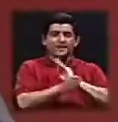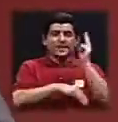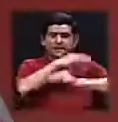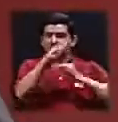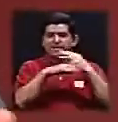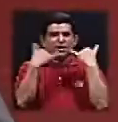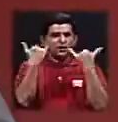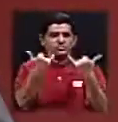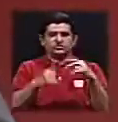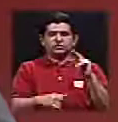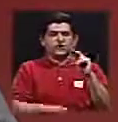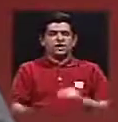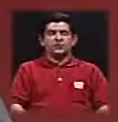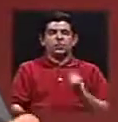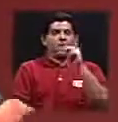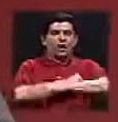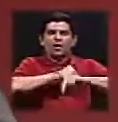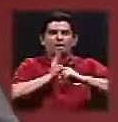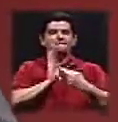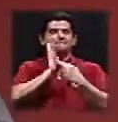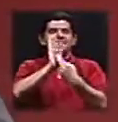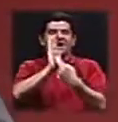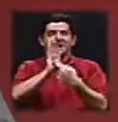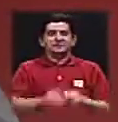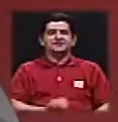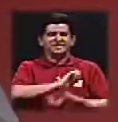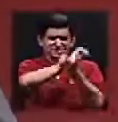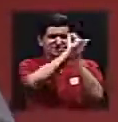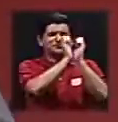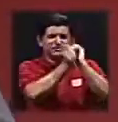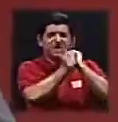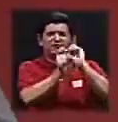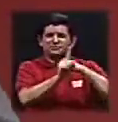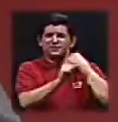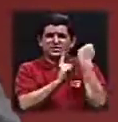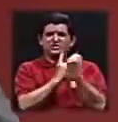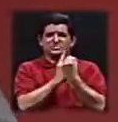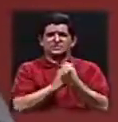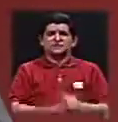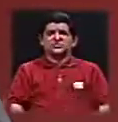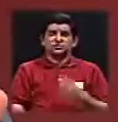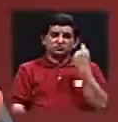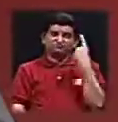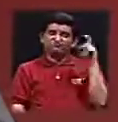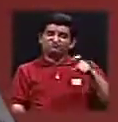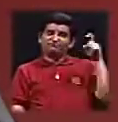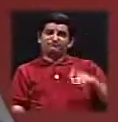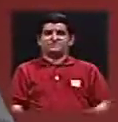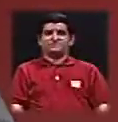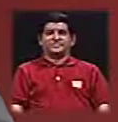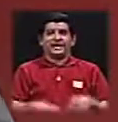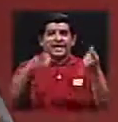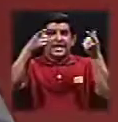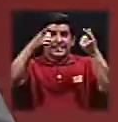ya no es interlocutor de un país, de alguna manera ha cambiado. Eso también hay que comprenderlo. El hecho de que el